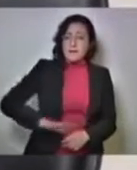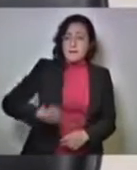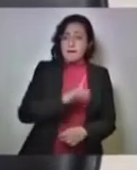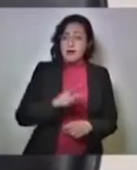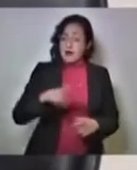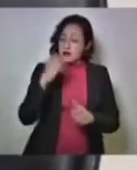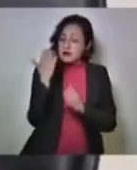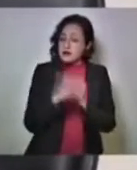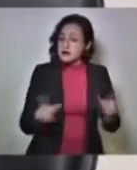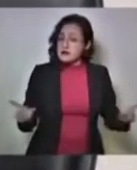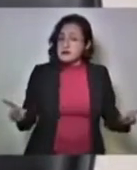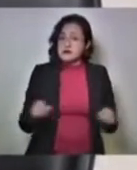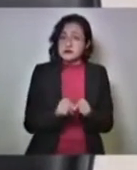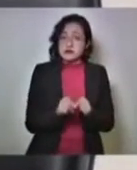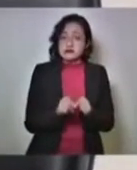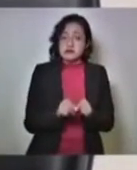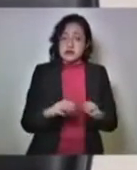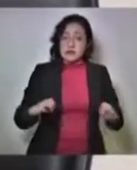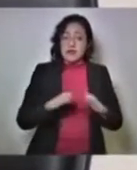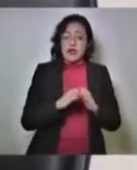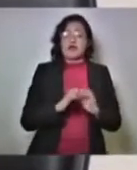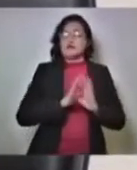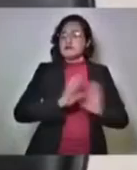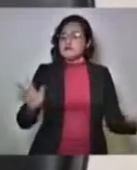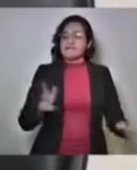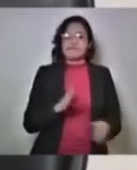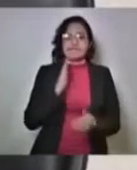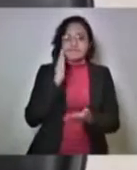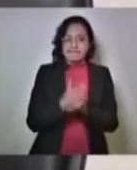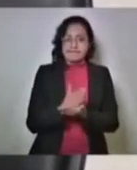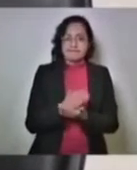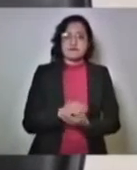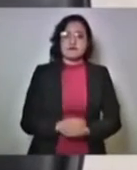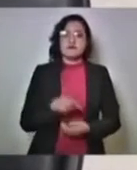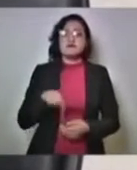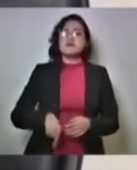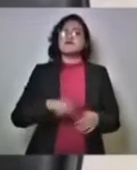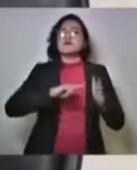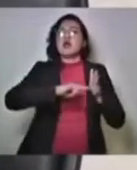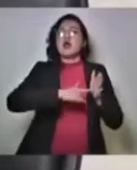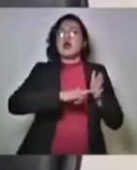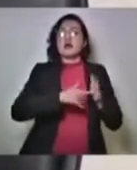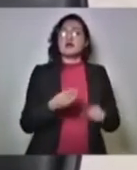concluido el proceso de pandemia. El horario de aplicación,